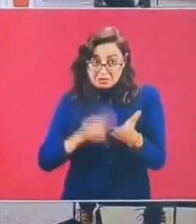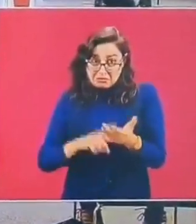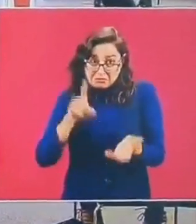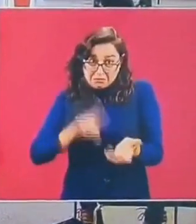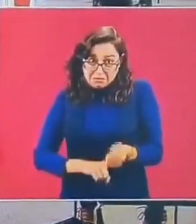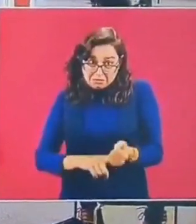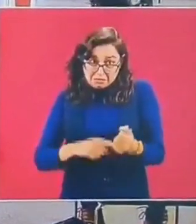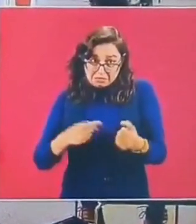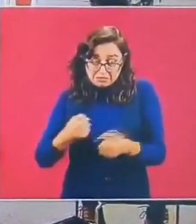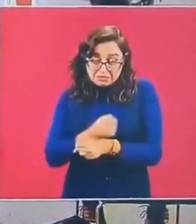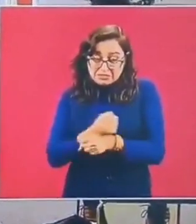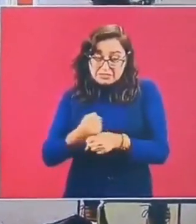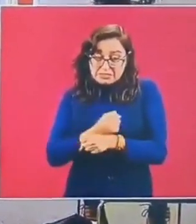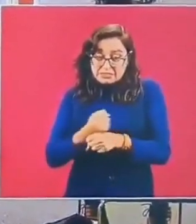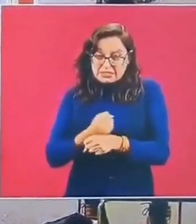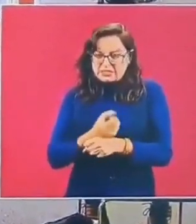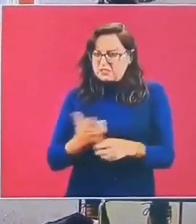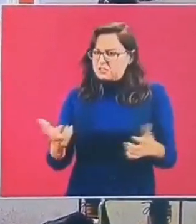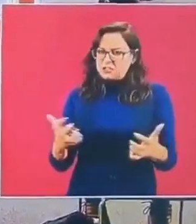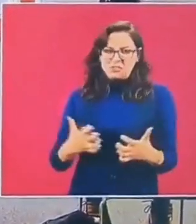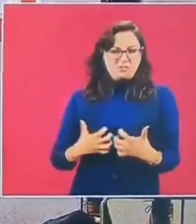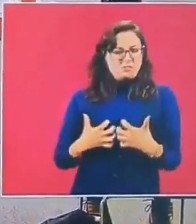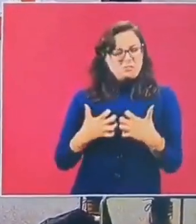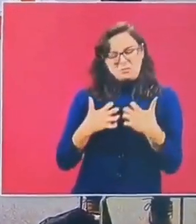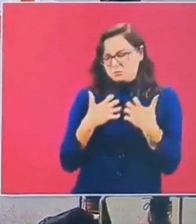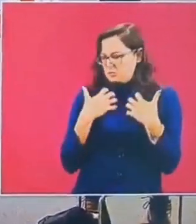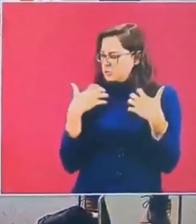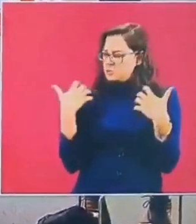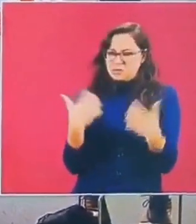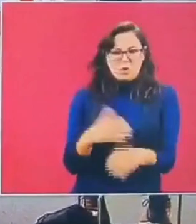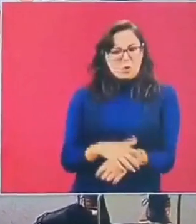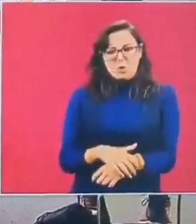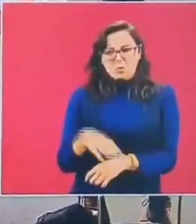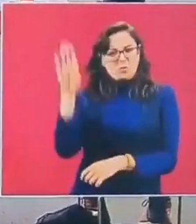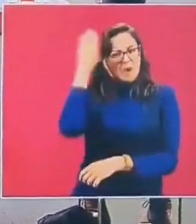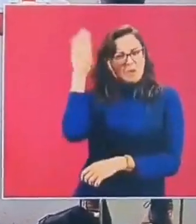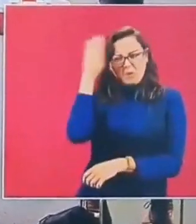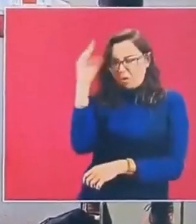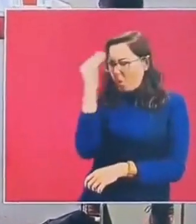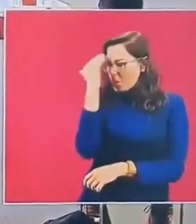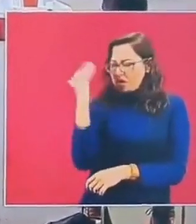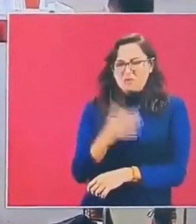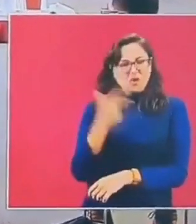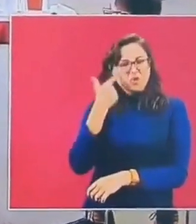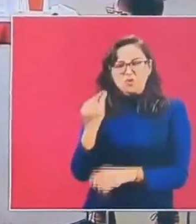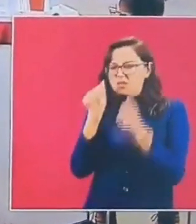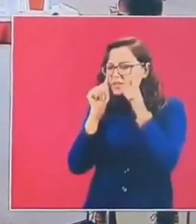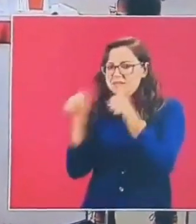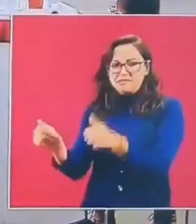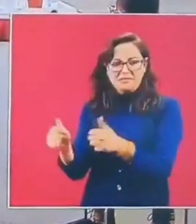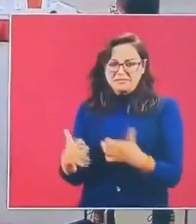arterial, qué dolor, qué rabia, qué impotencia. Eso es lo que dice. Es lo que dice él.